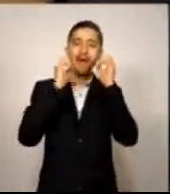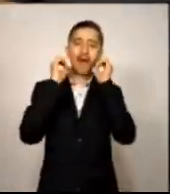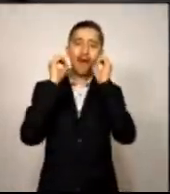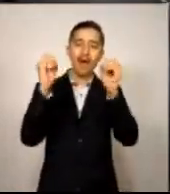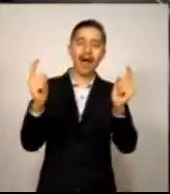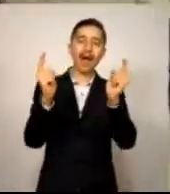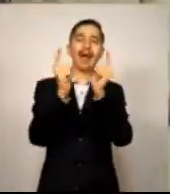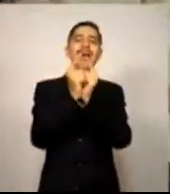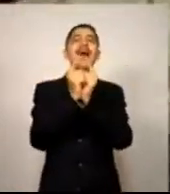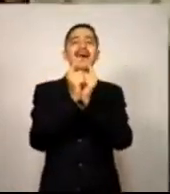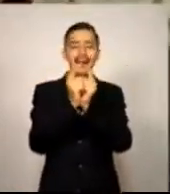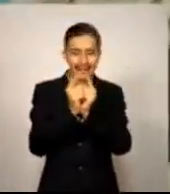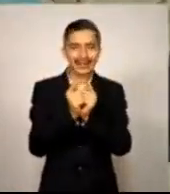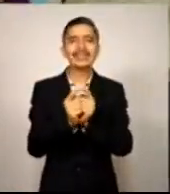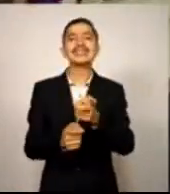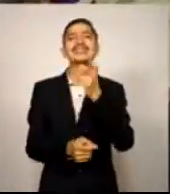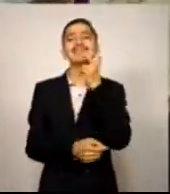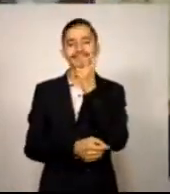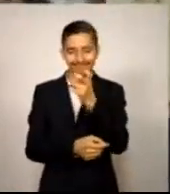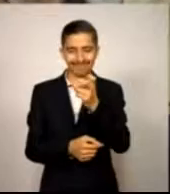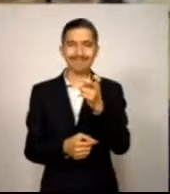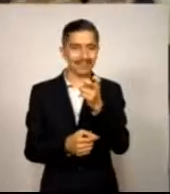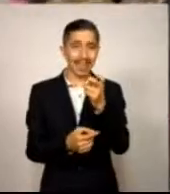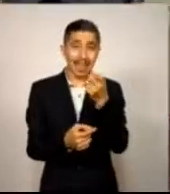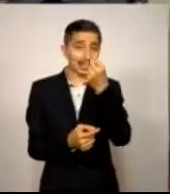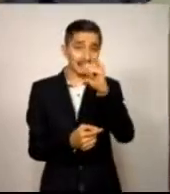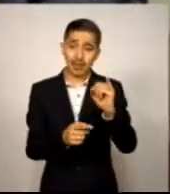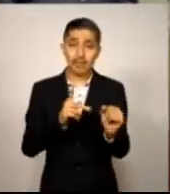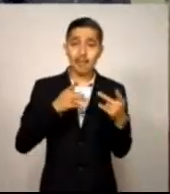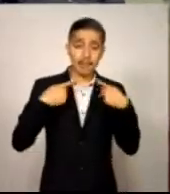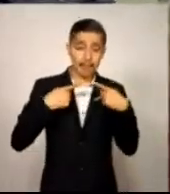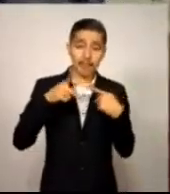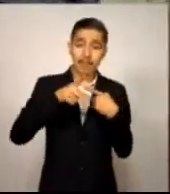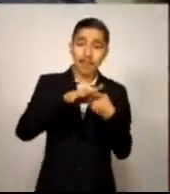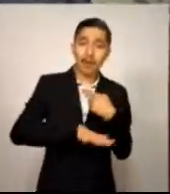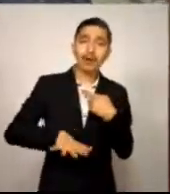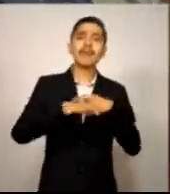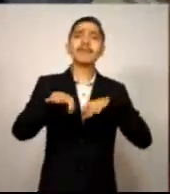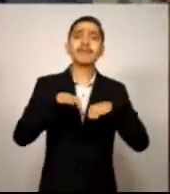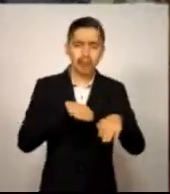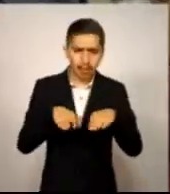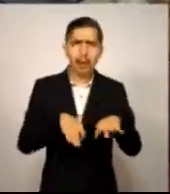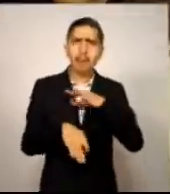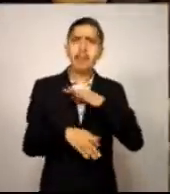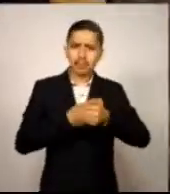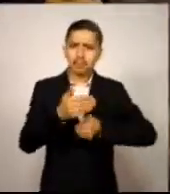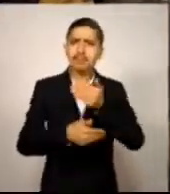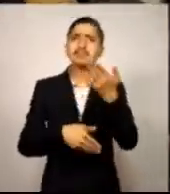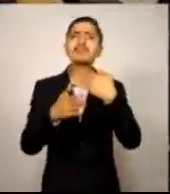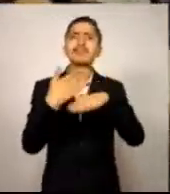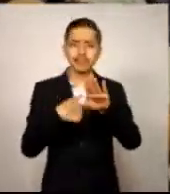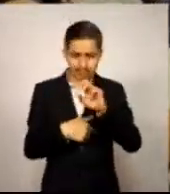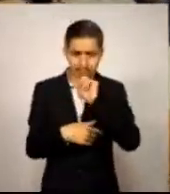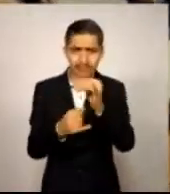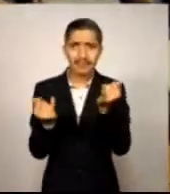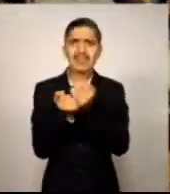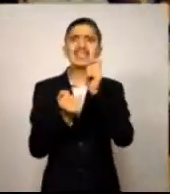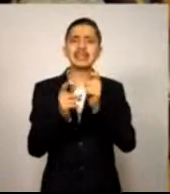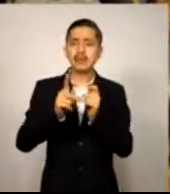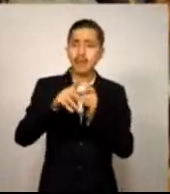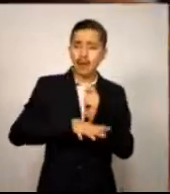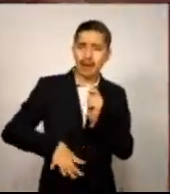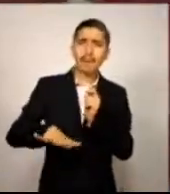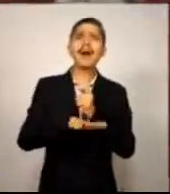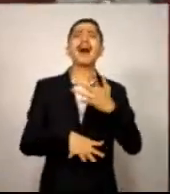encontrada es una expresión de lo que somos un pueblo que trabaja que se supera un